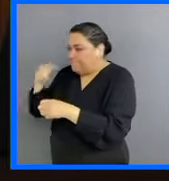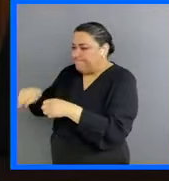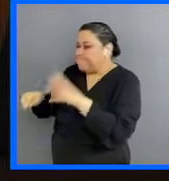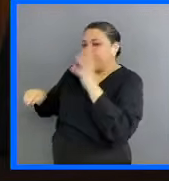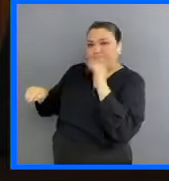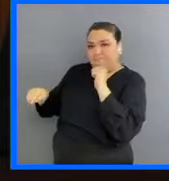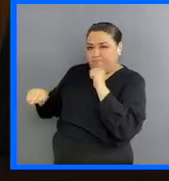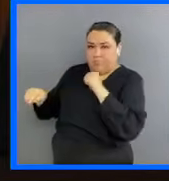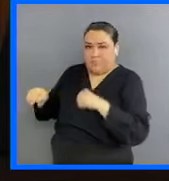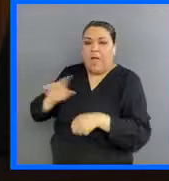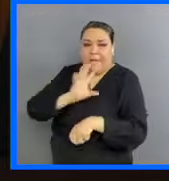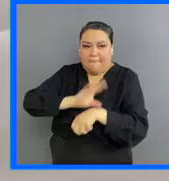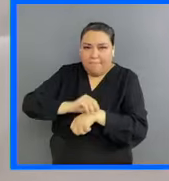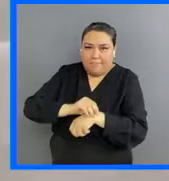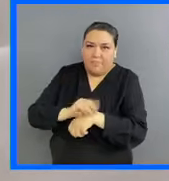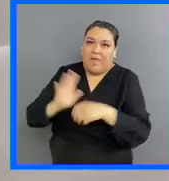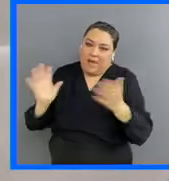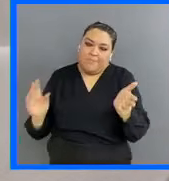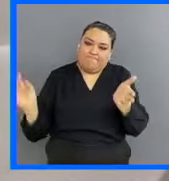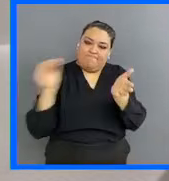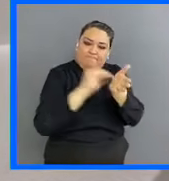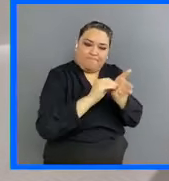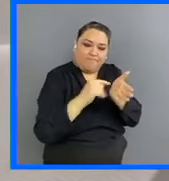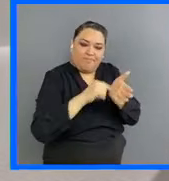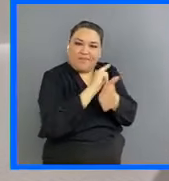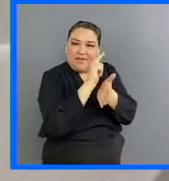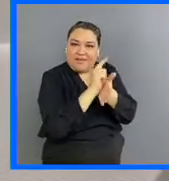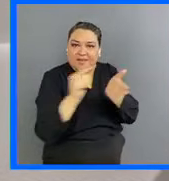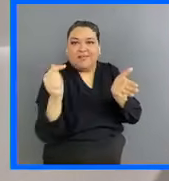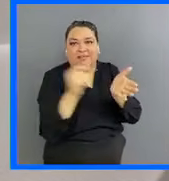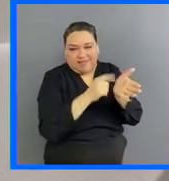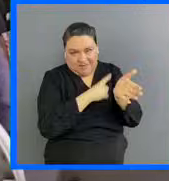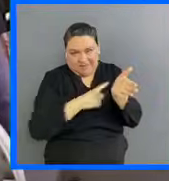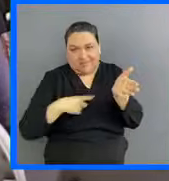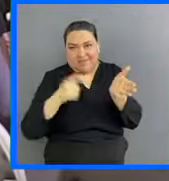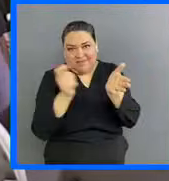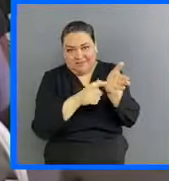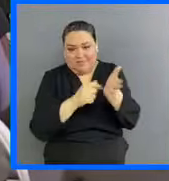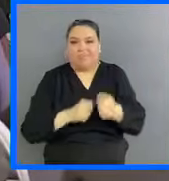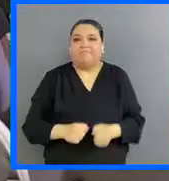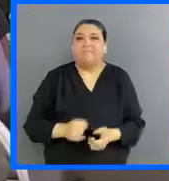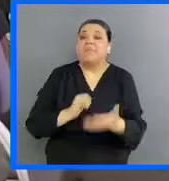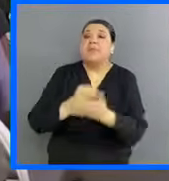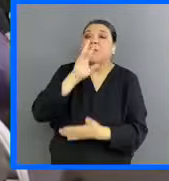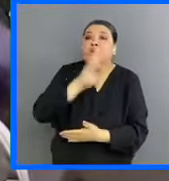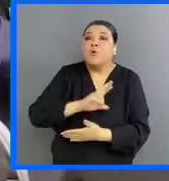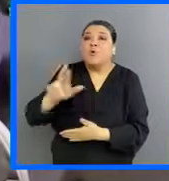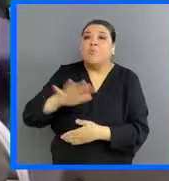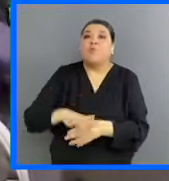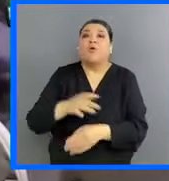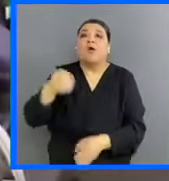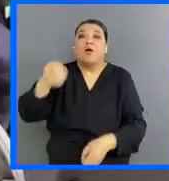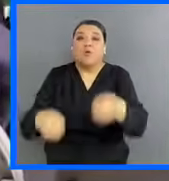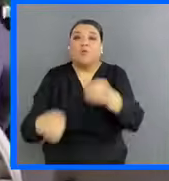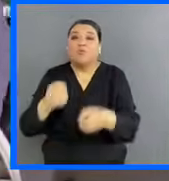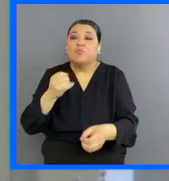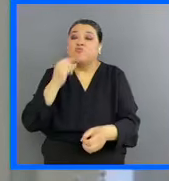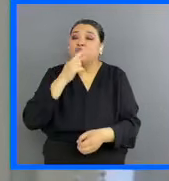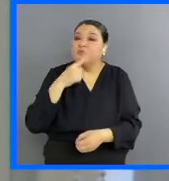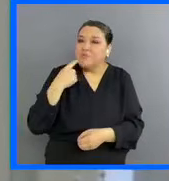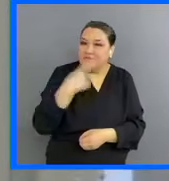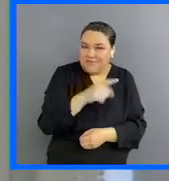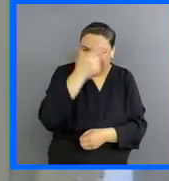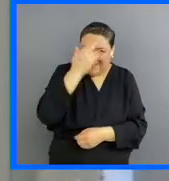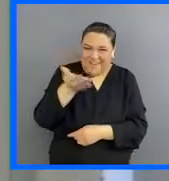pues debería estar planteada en norma. Esto lo resolvió al revisar un amparo que se había concedido a una empresa contra